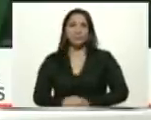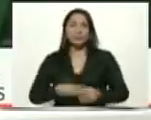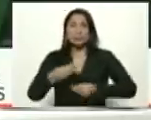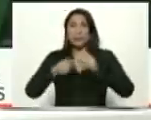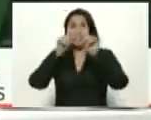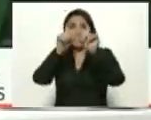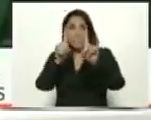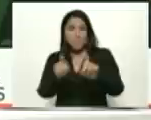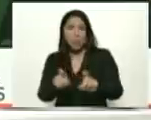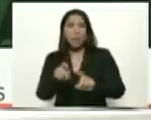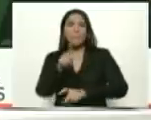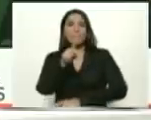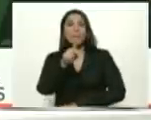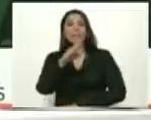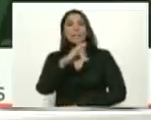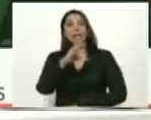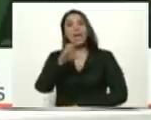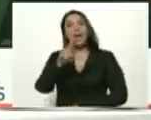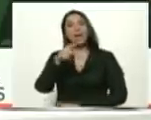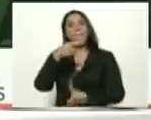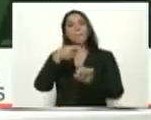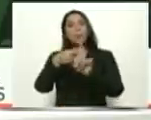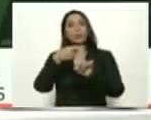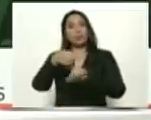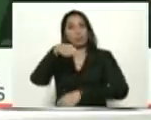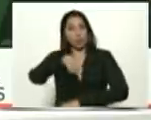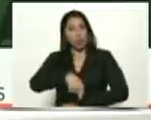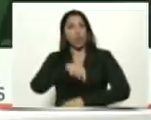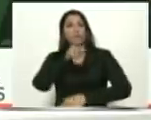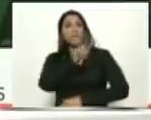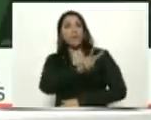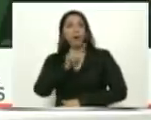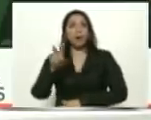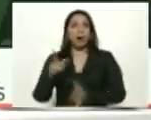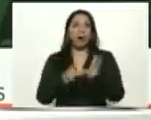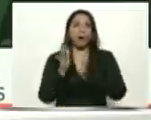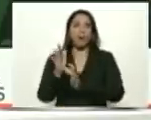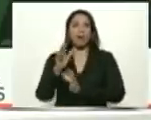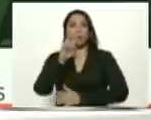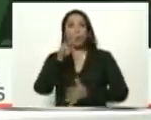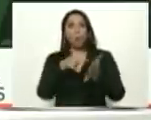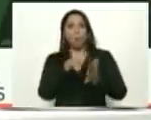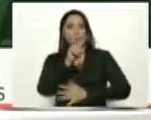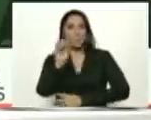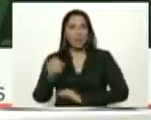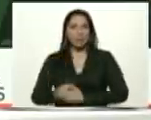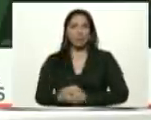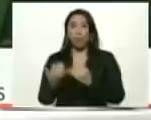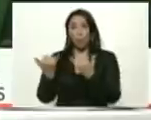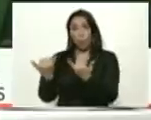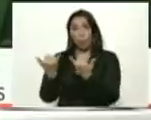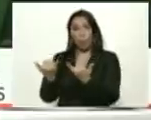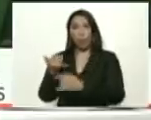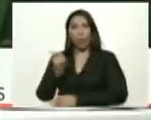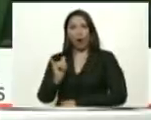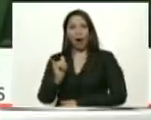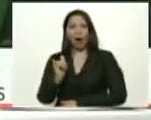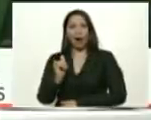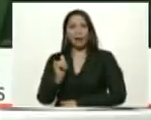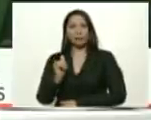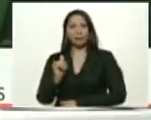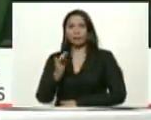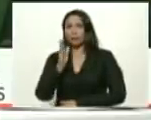prueba del PCR dando positivo hoy 22 de abril del año 2020. Actualmente está